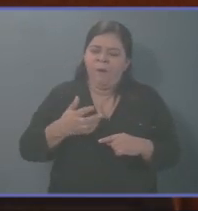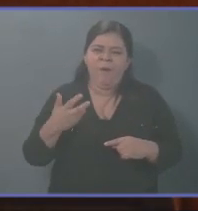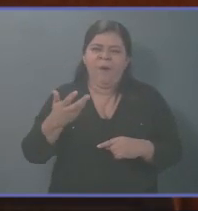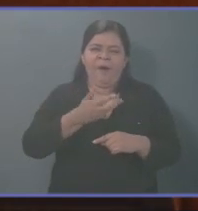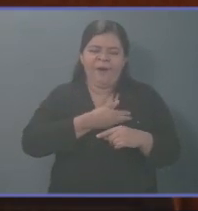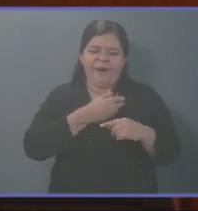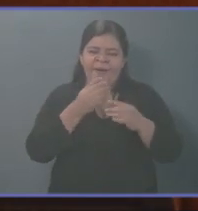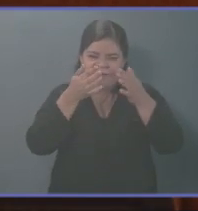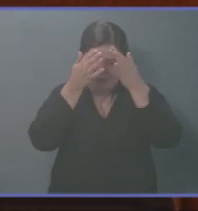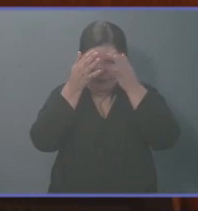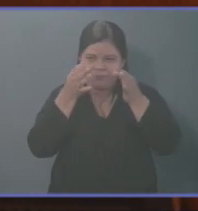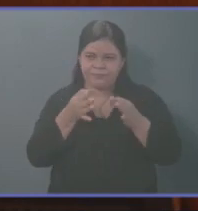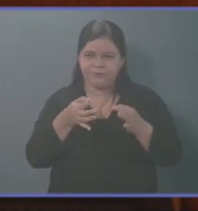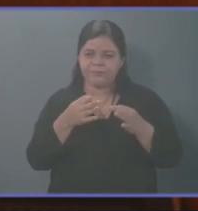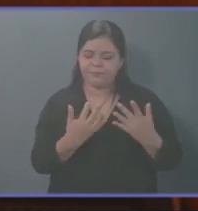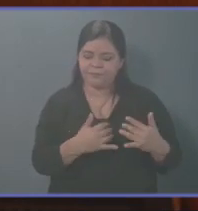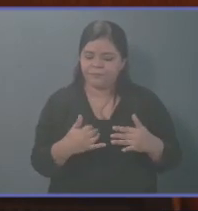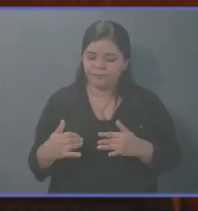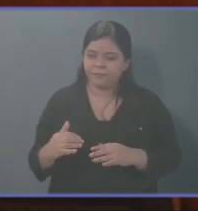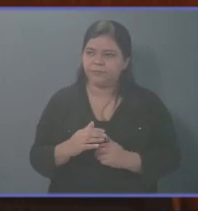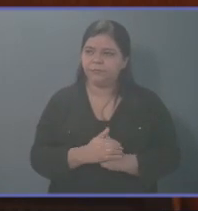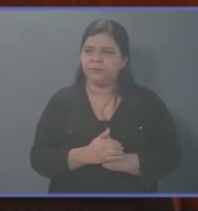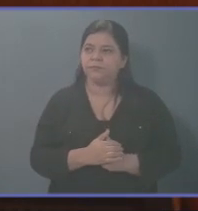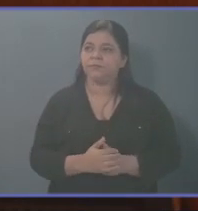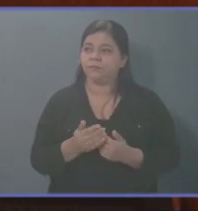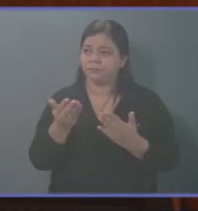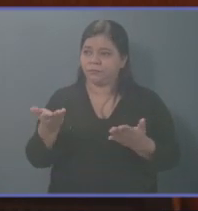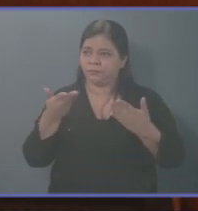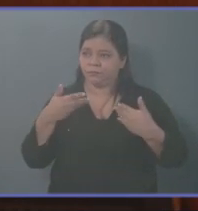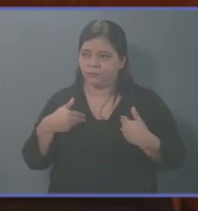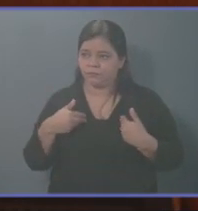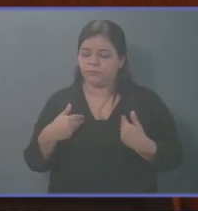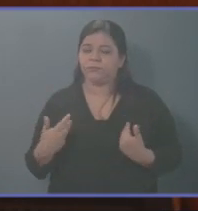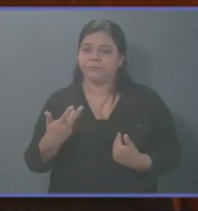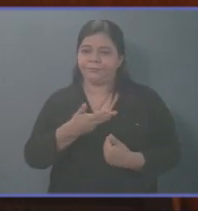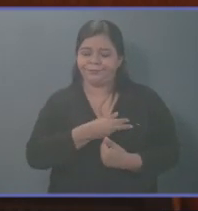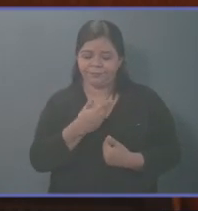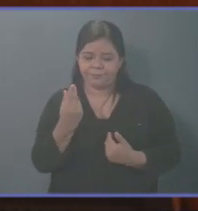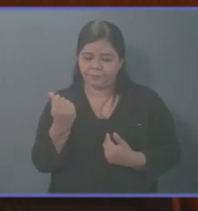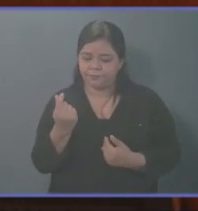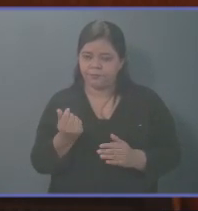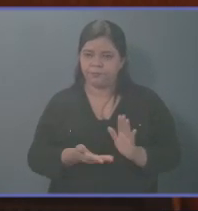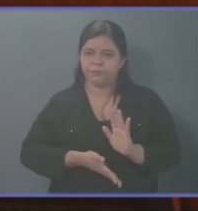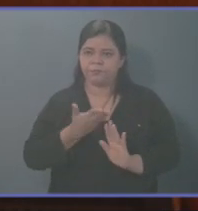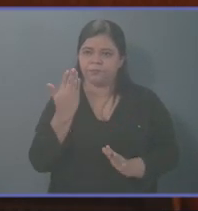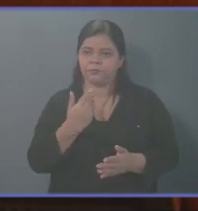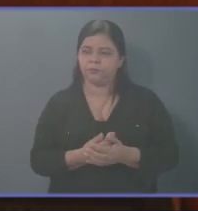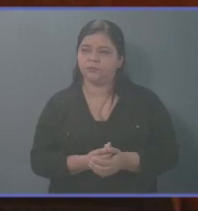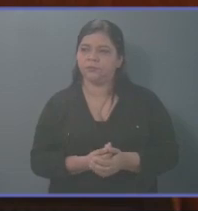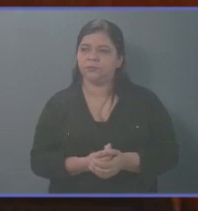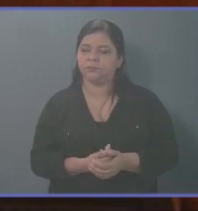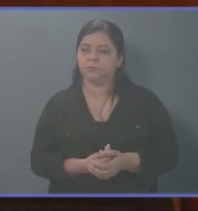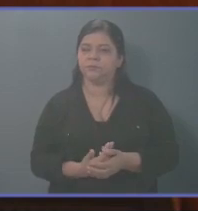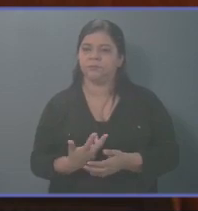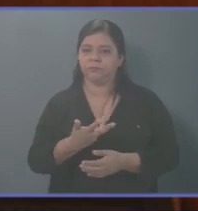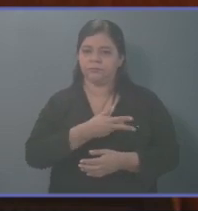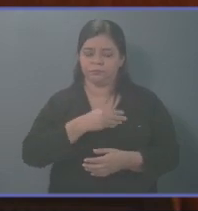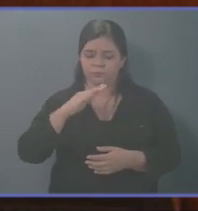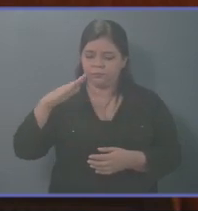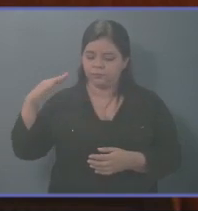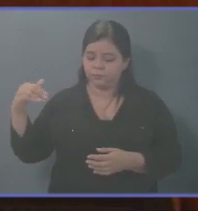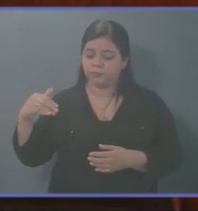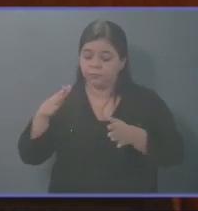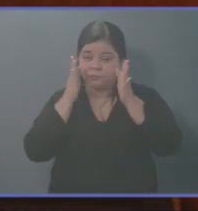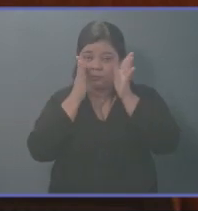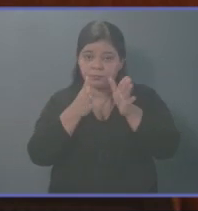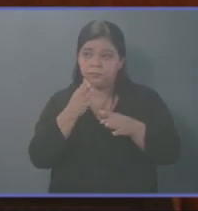tomar acciones que vengan a generar recursos a nuestro país para